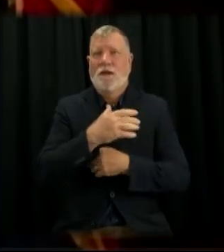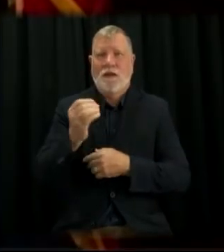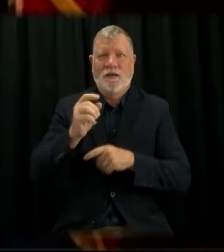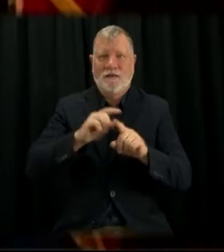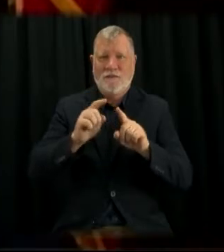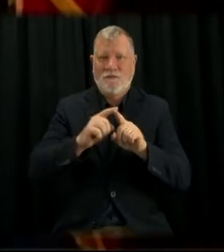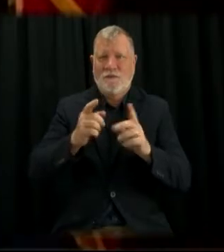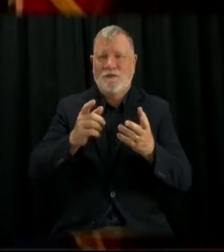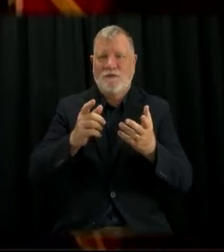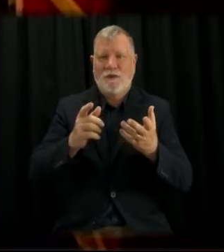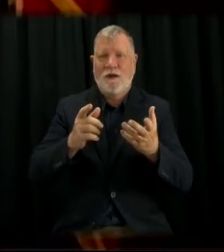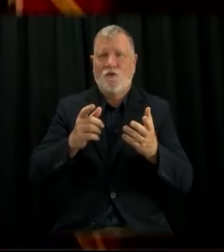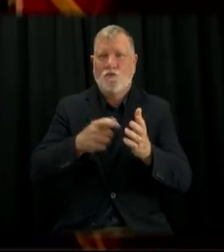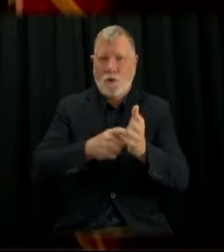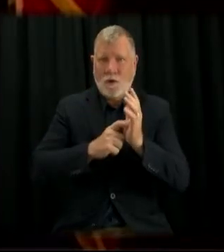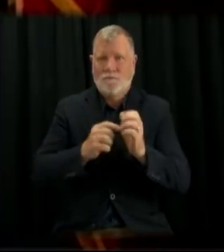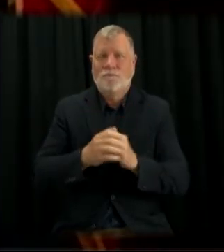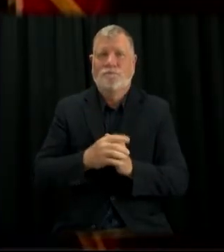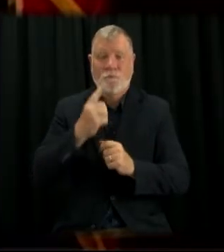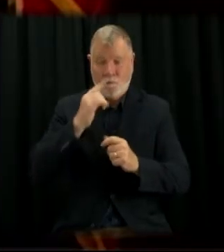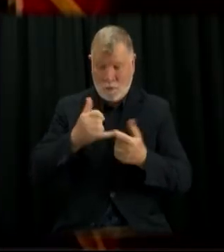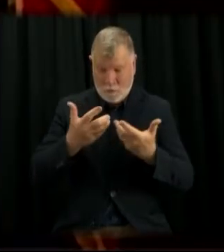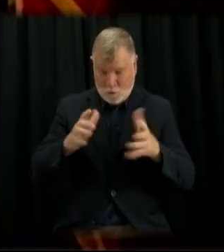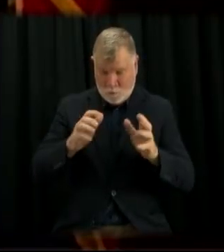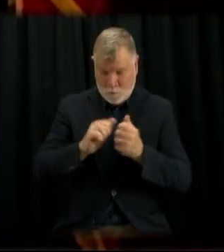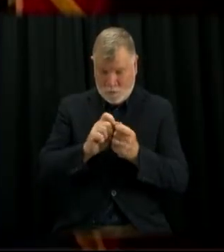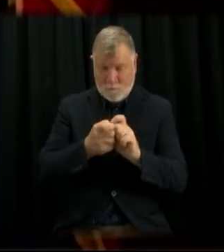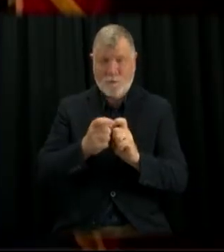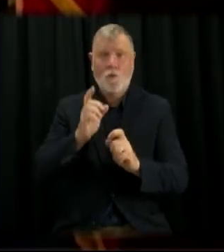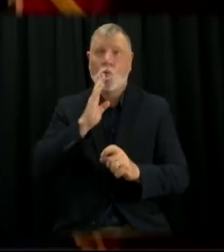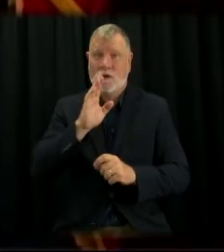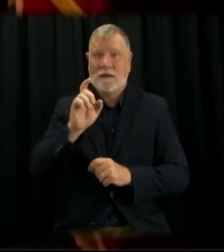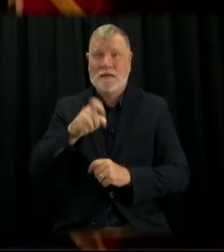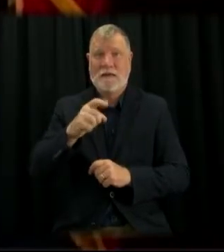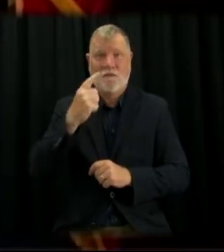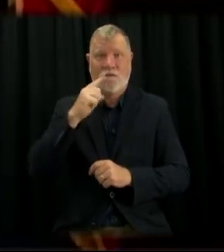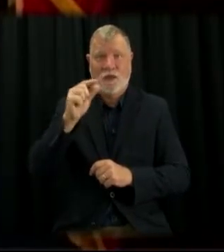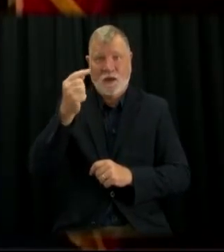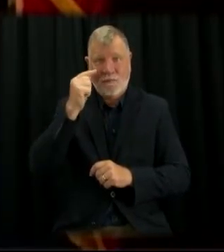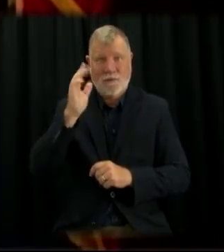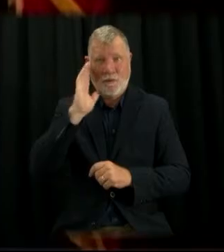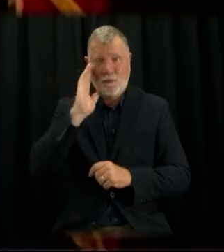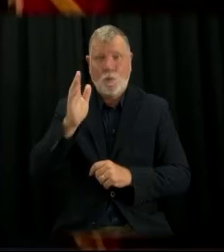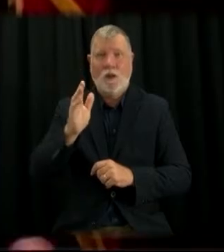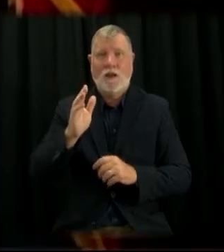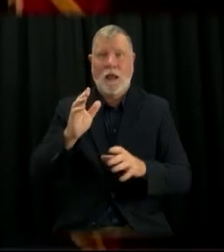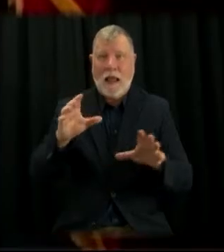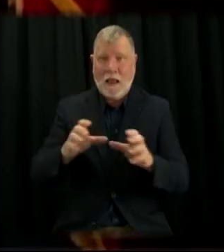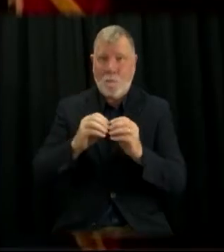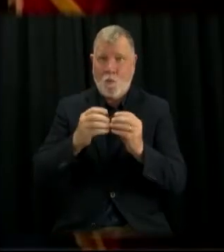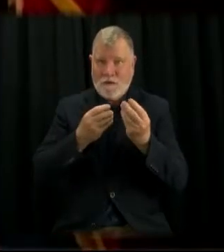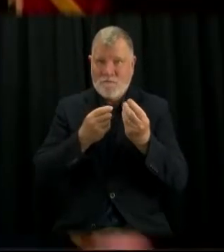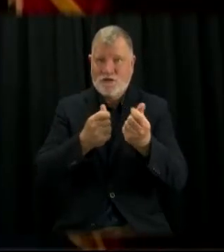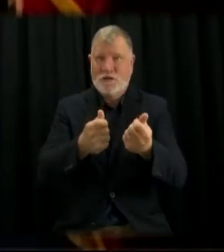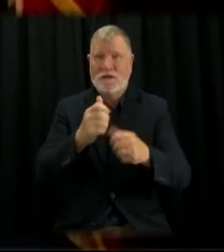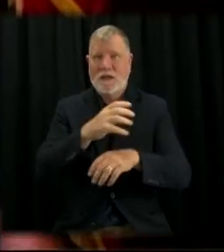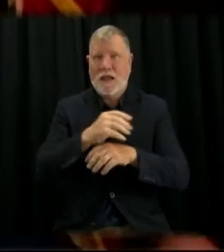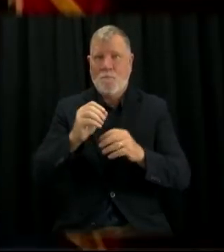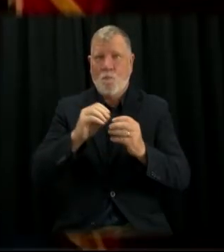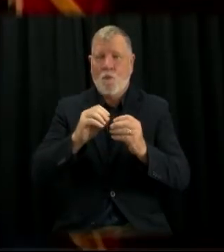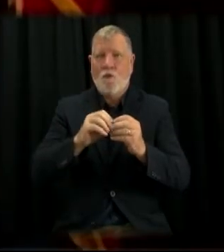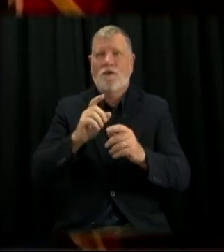Y también los requisitos académicos y de trabajo para los distintos empleados. El necesario para los empleados para poder ser más eficaz